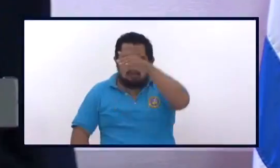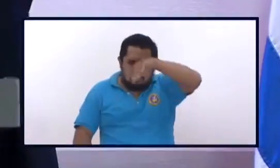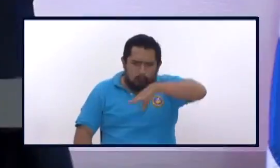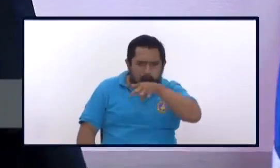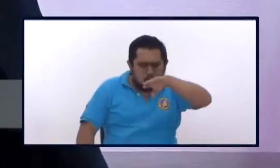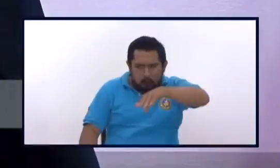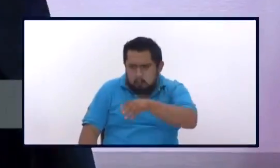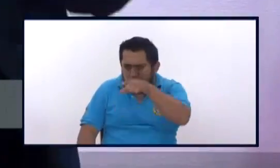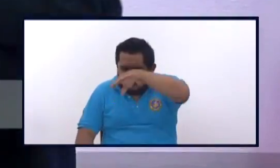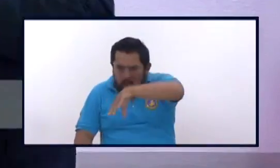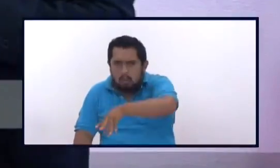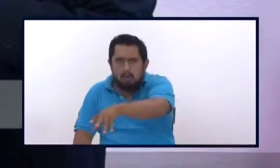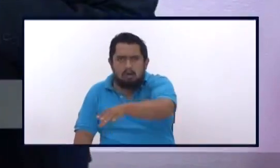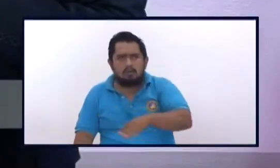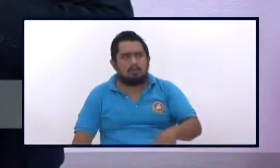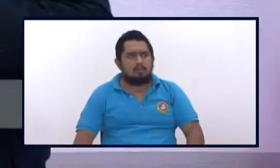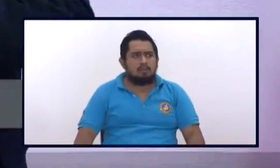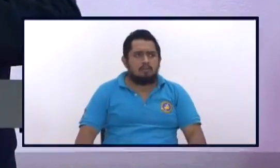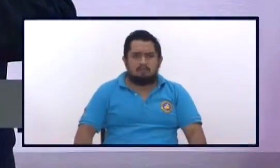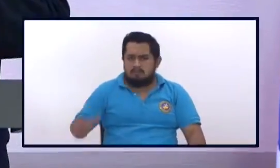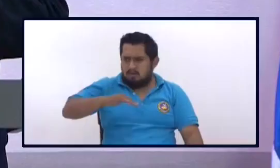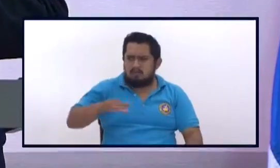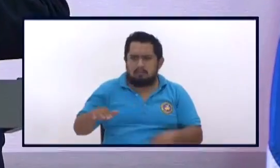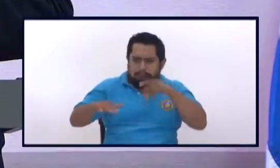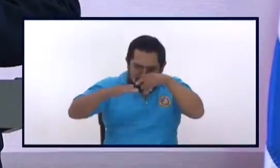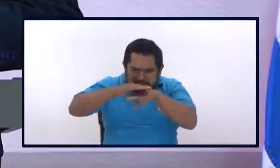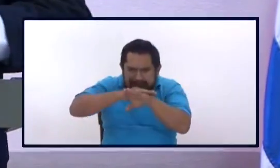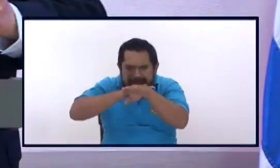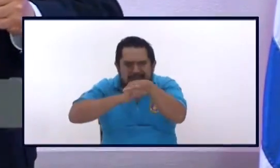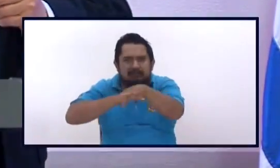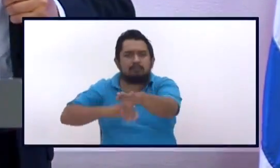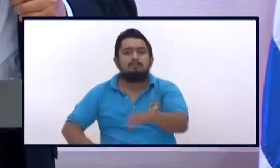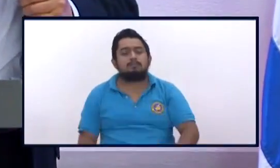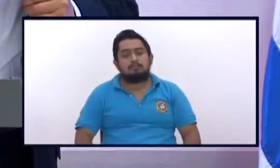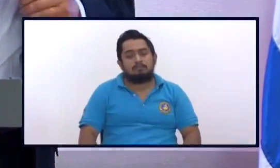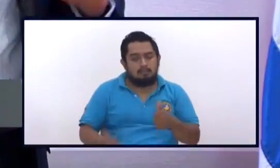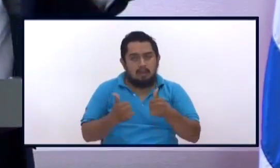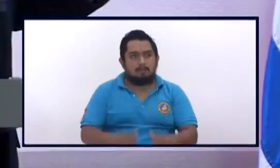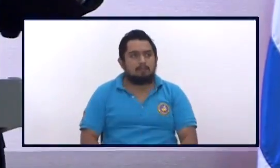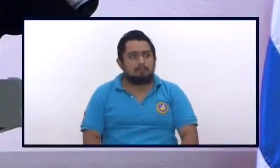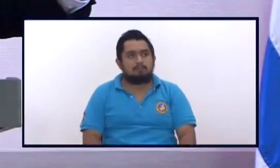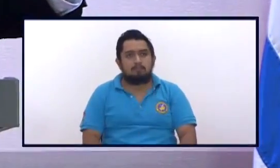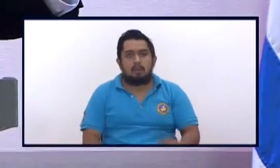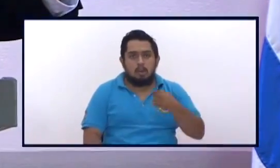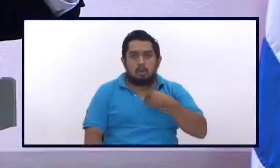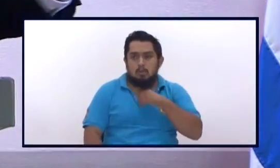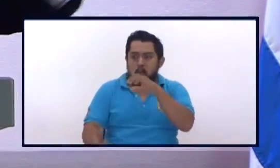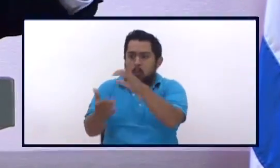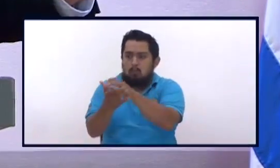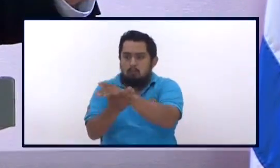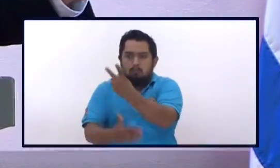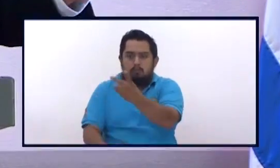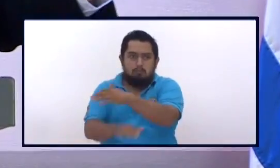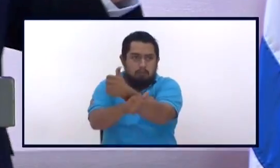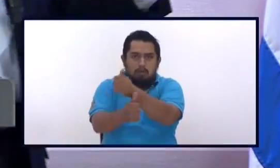en un no quiero ser un brazo alemán así en una peña algo metido brava en la playa y yo terminé de cazar y todo y